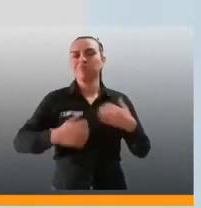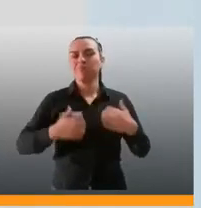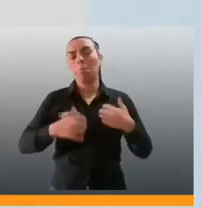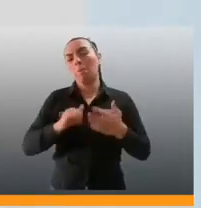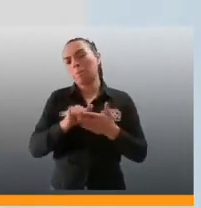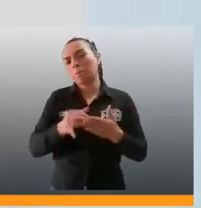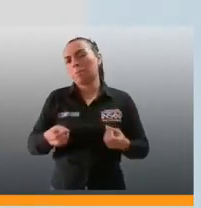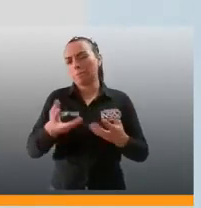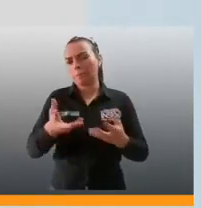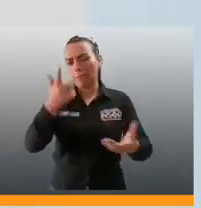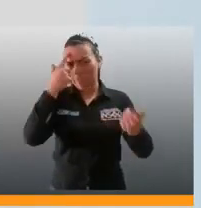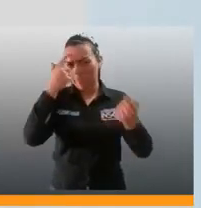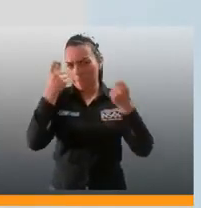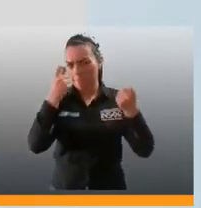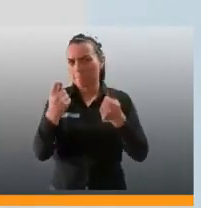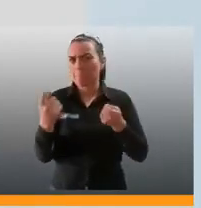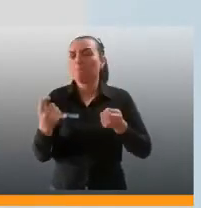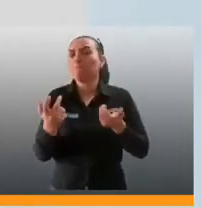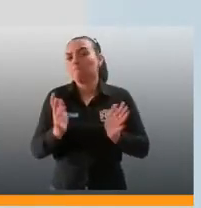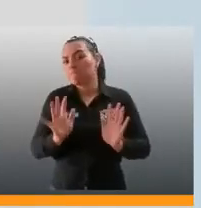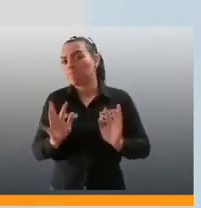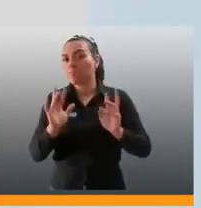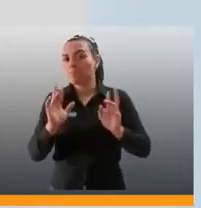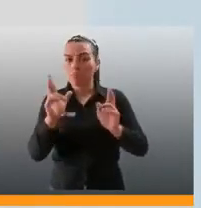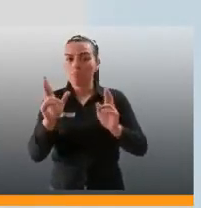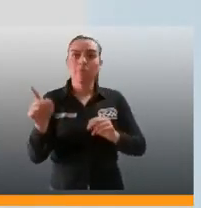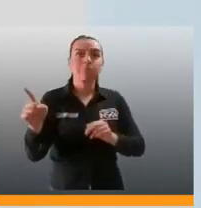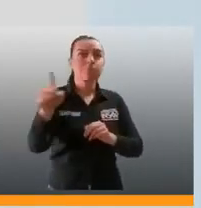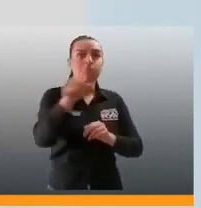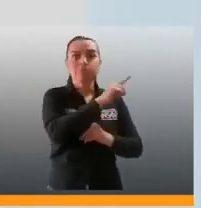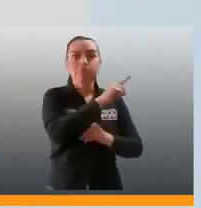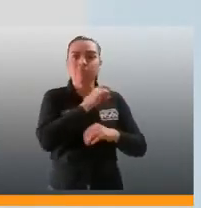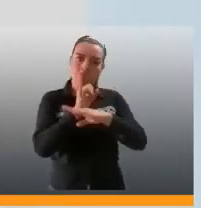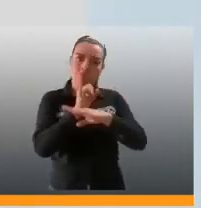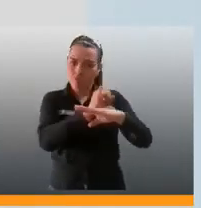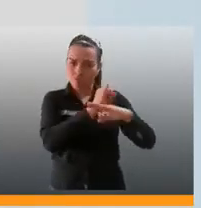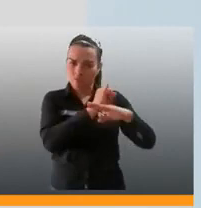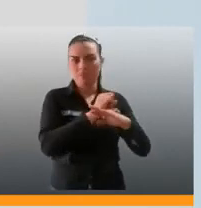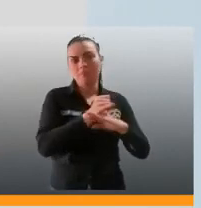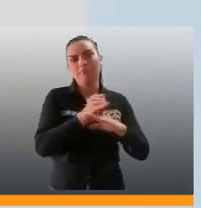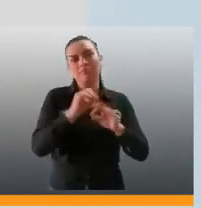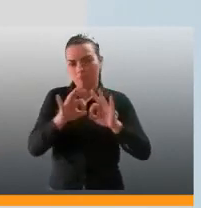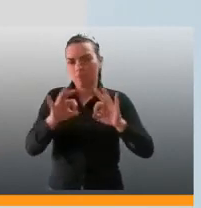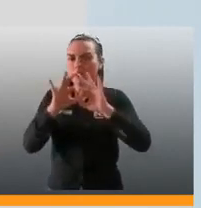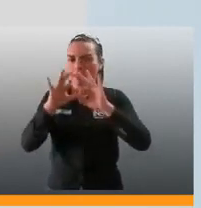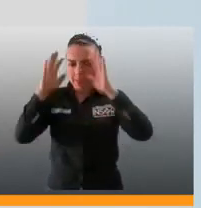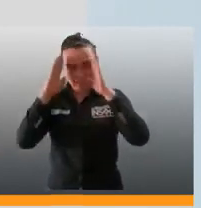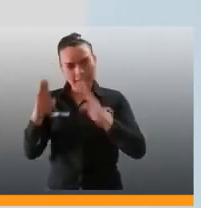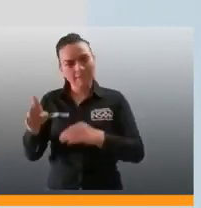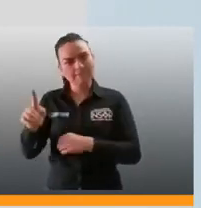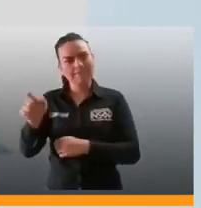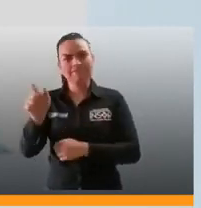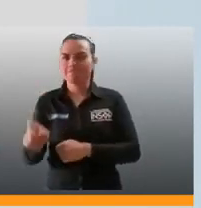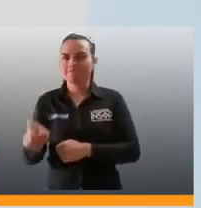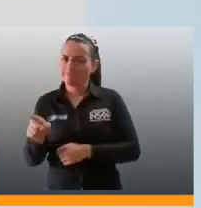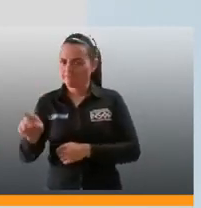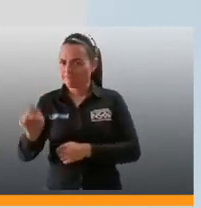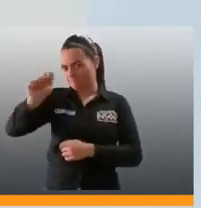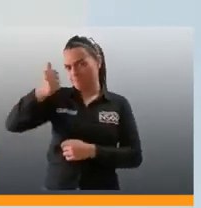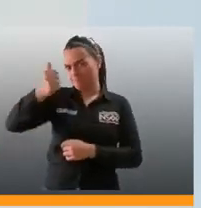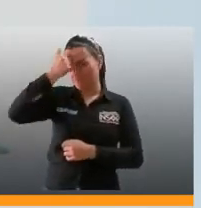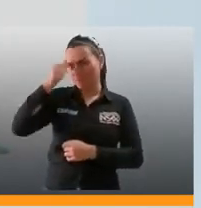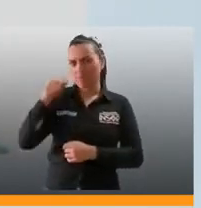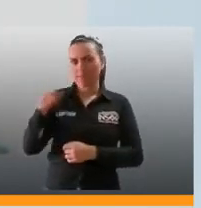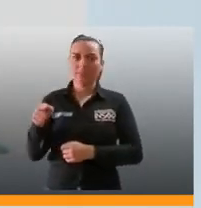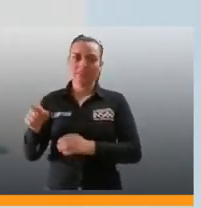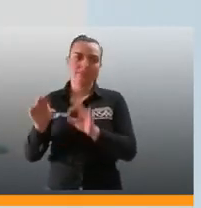contar y que espero pues que en muchas de las instituciones también pues nos preocupemos por ese elemento primordial que